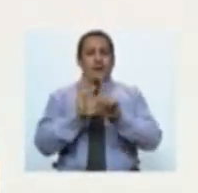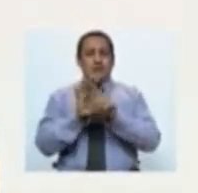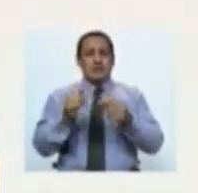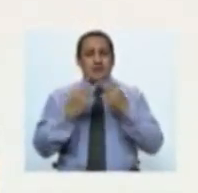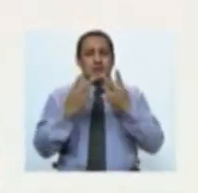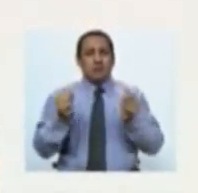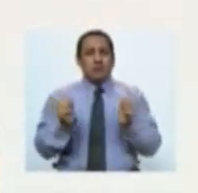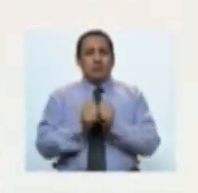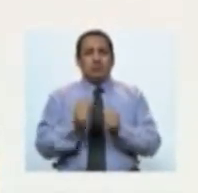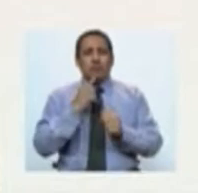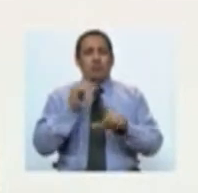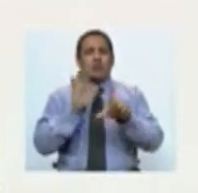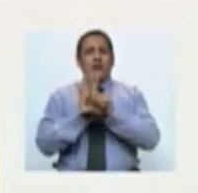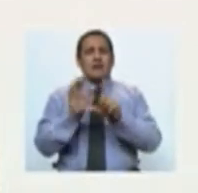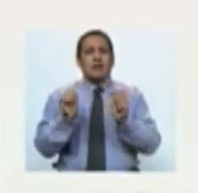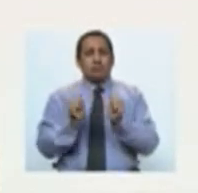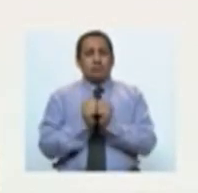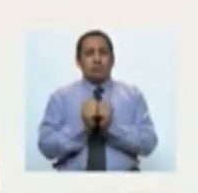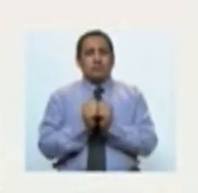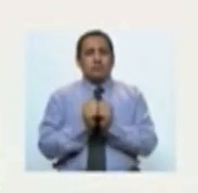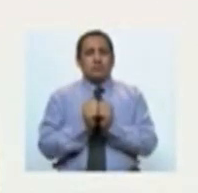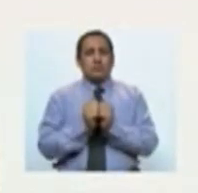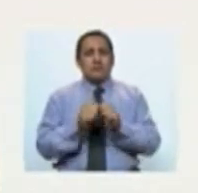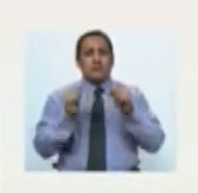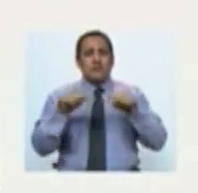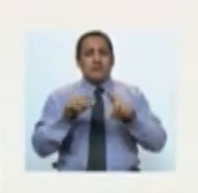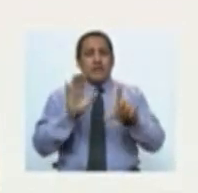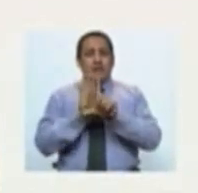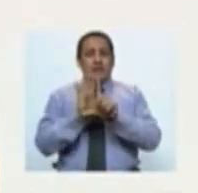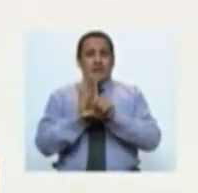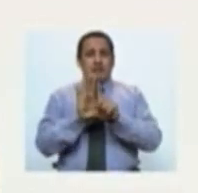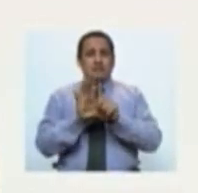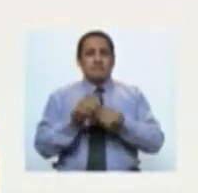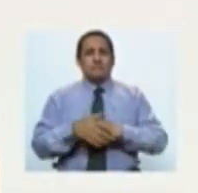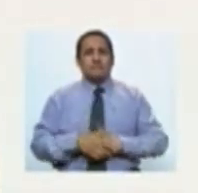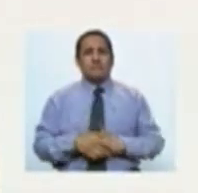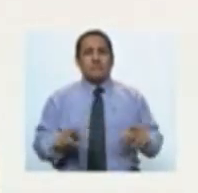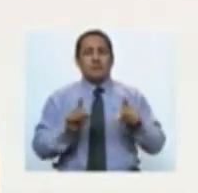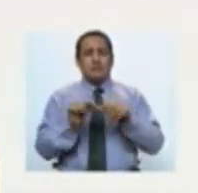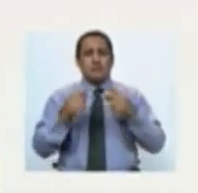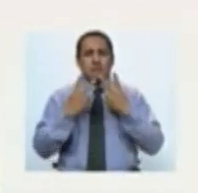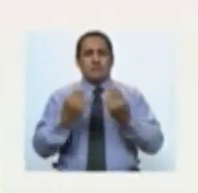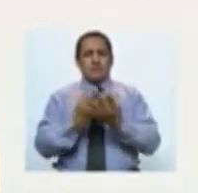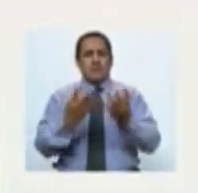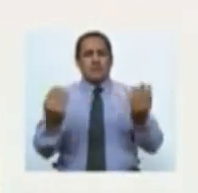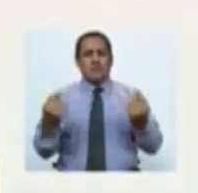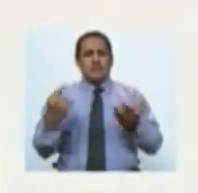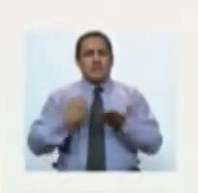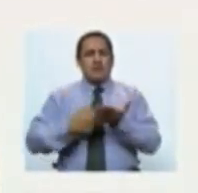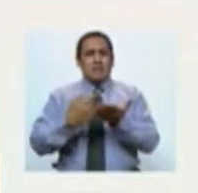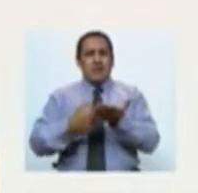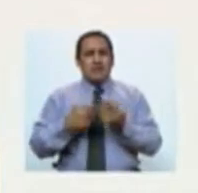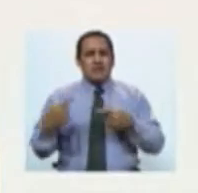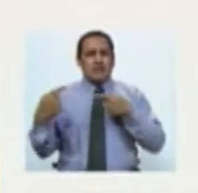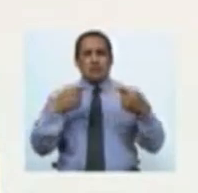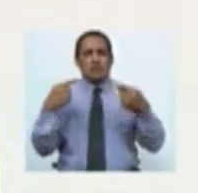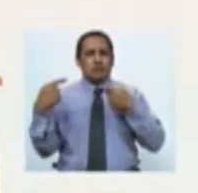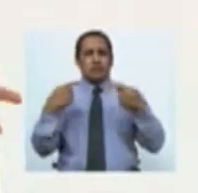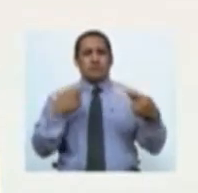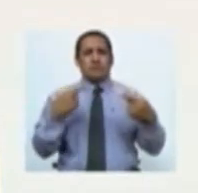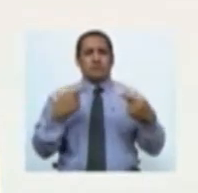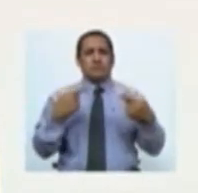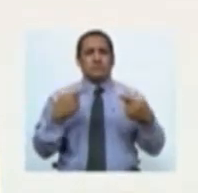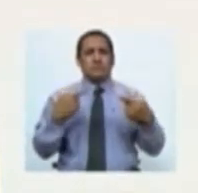ley nace con su ley, con su pan bajo el brazo, ¿no? Y esta ley que, digamos, suscitó un conjunto de debates y de